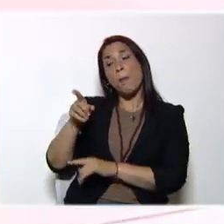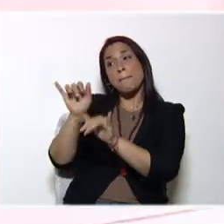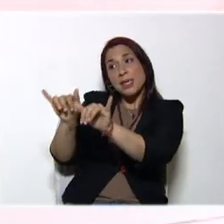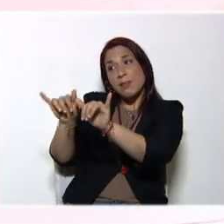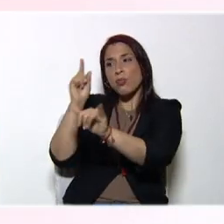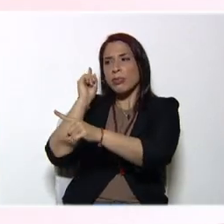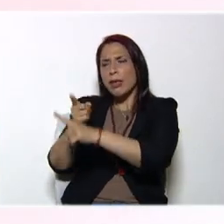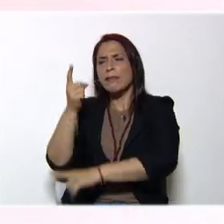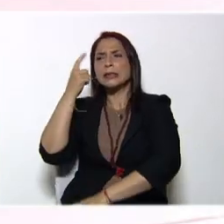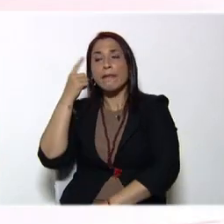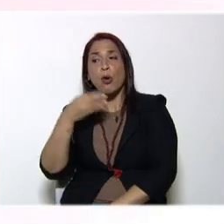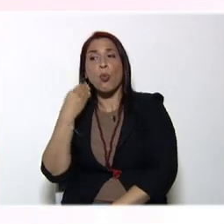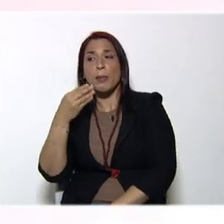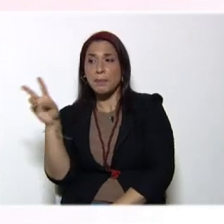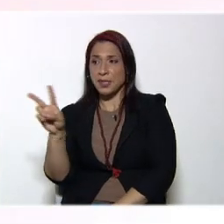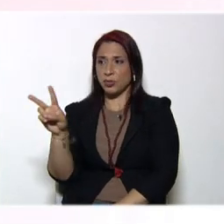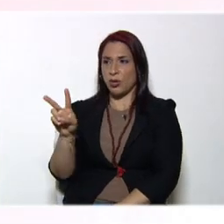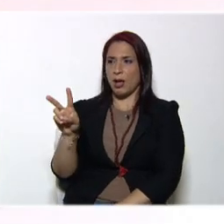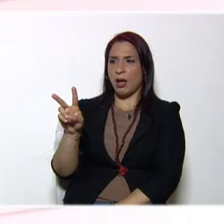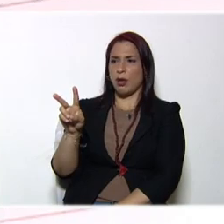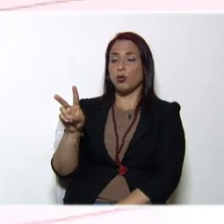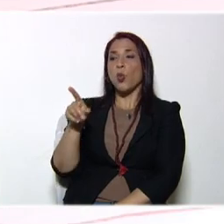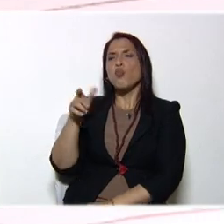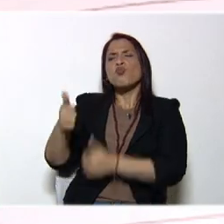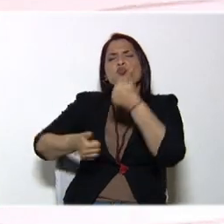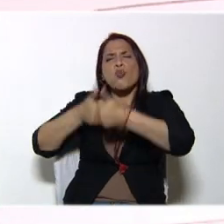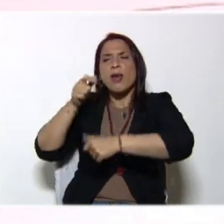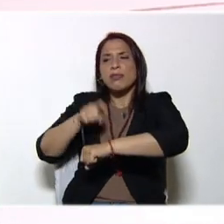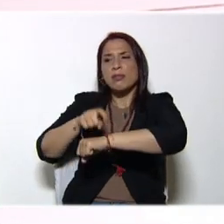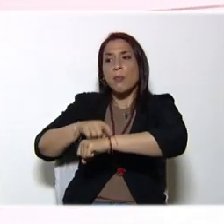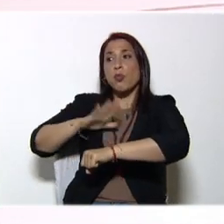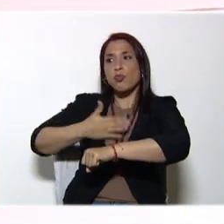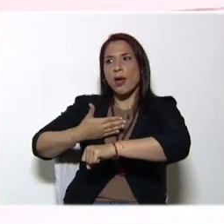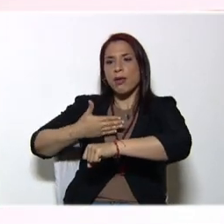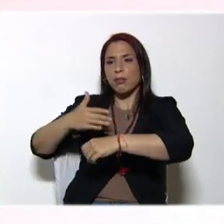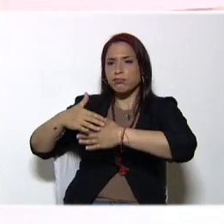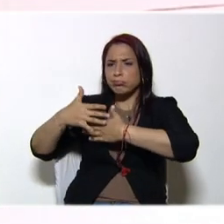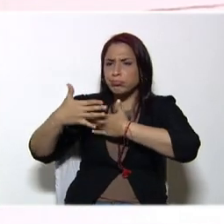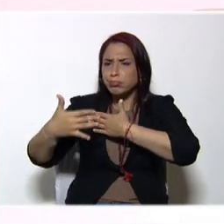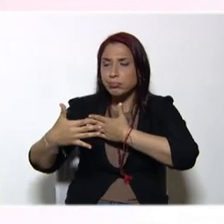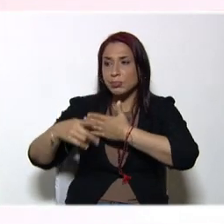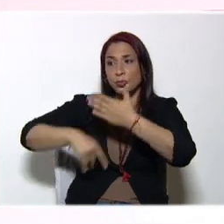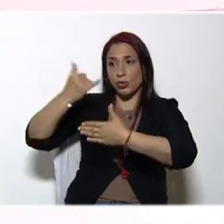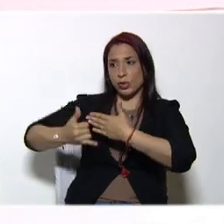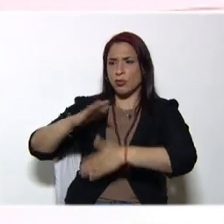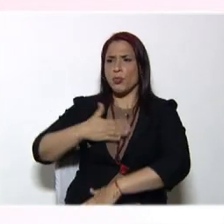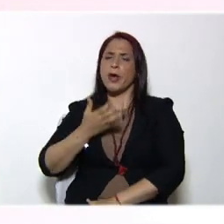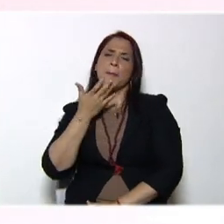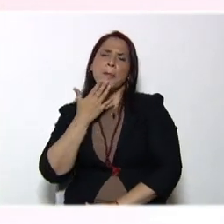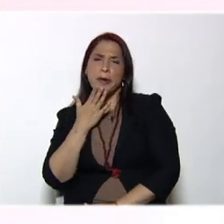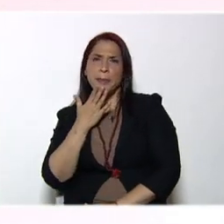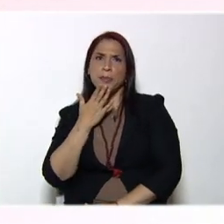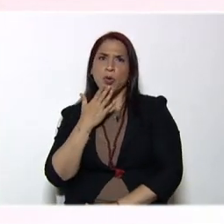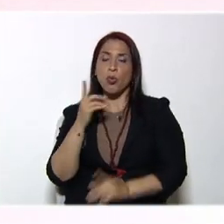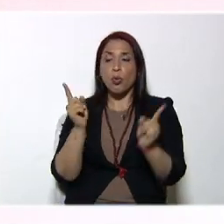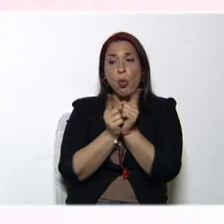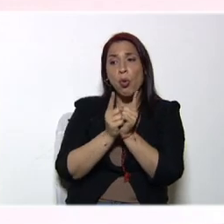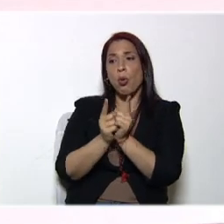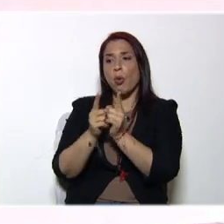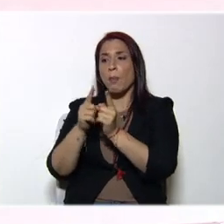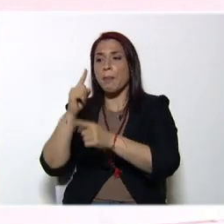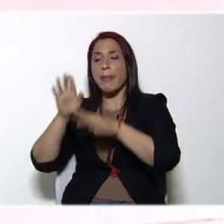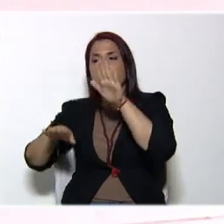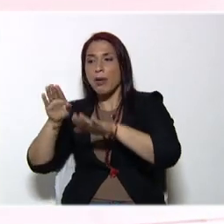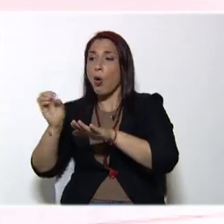saber, joven venezolano, qué tiempo puede llevarte para realizarlo. Un proyecto puede ser de corto, mediano y